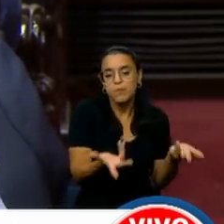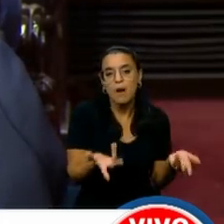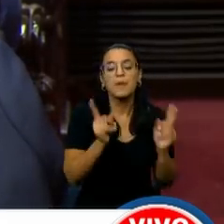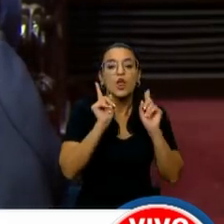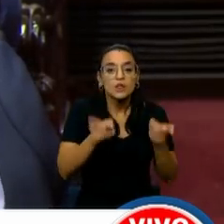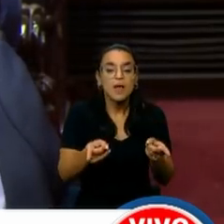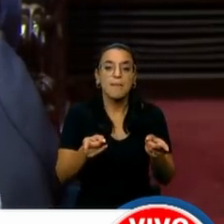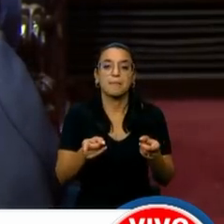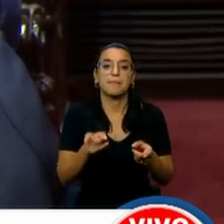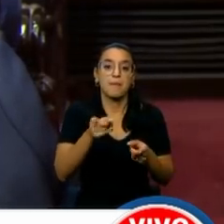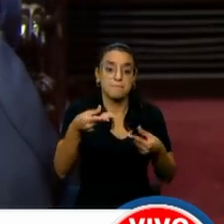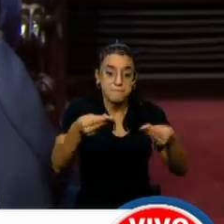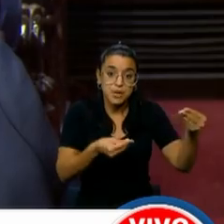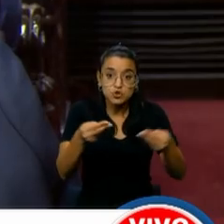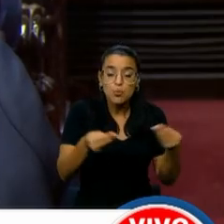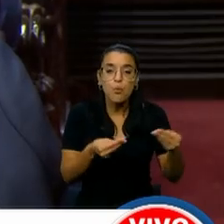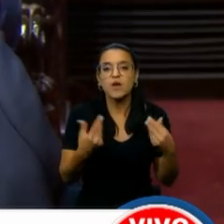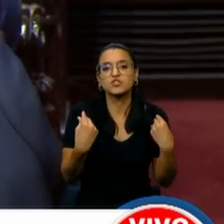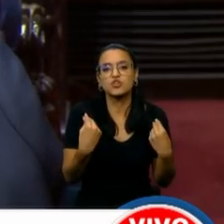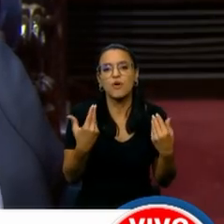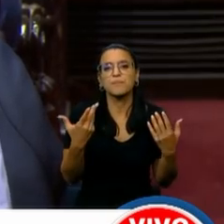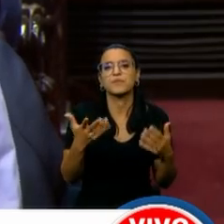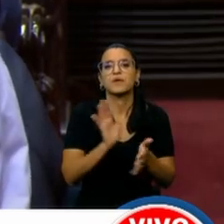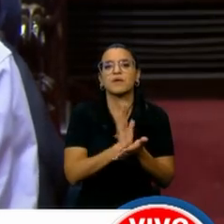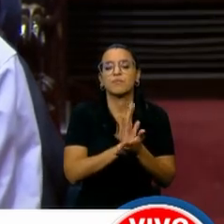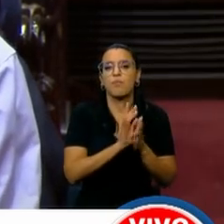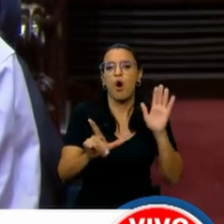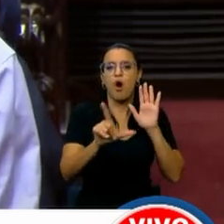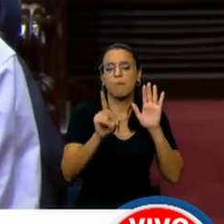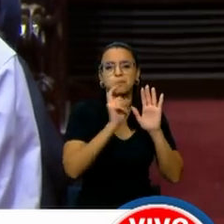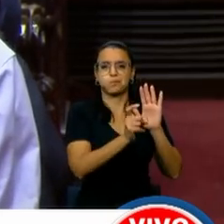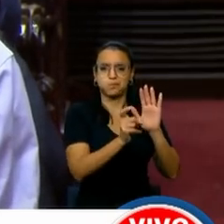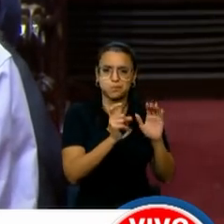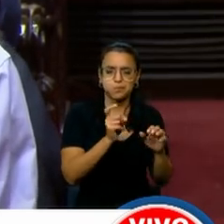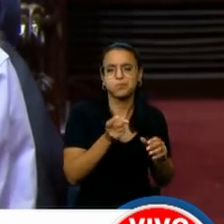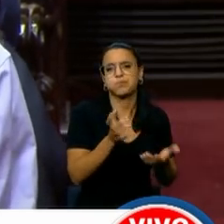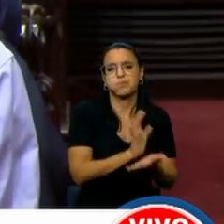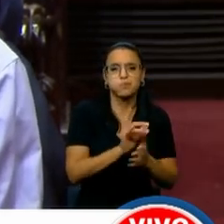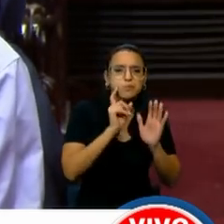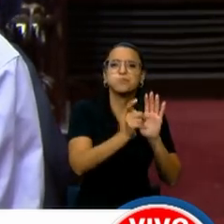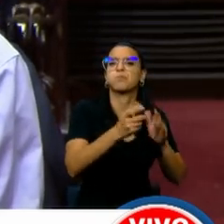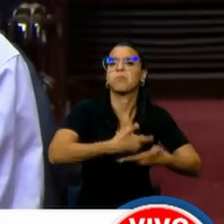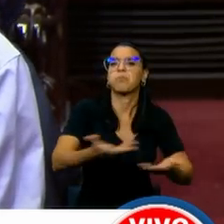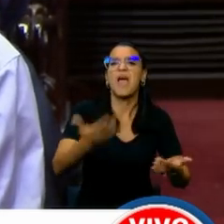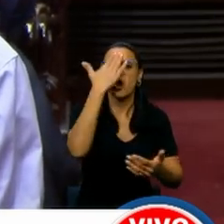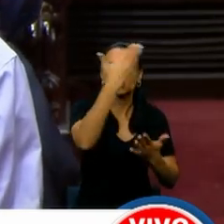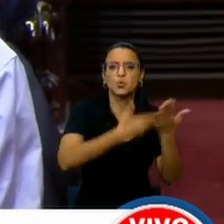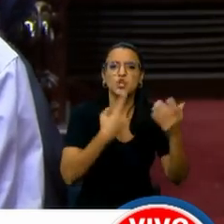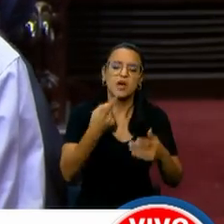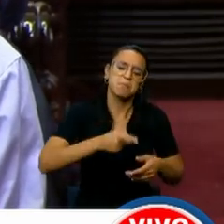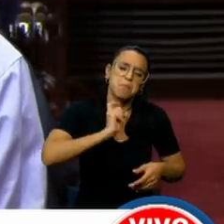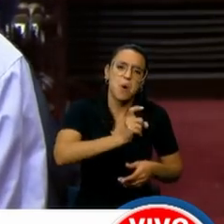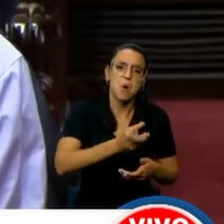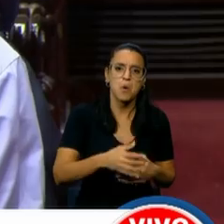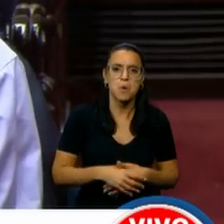caso del presupuesto lo hace de manera flagrante y violando expresamente lo que dice la constitución